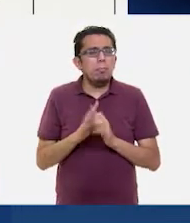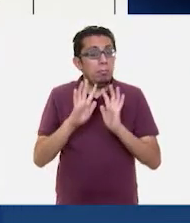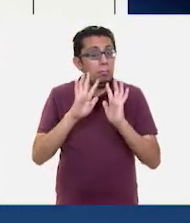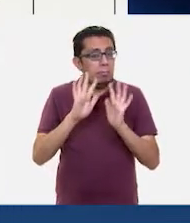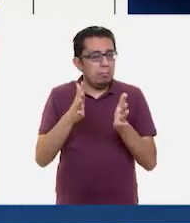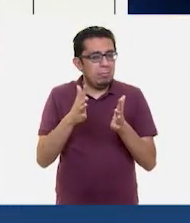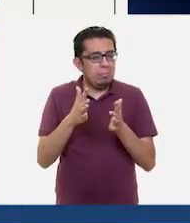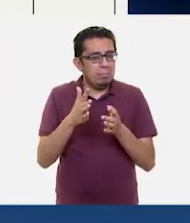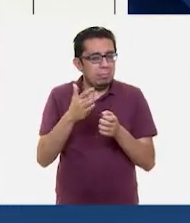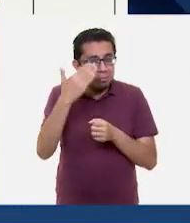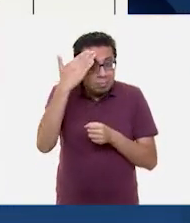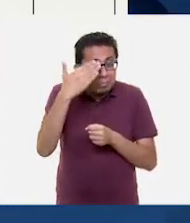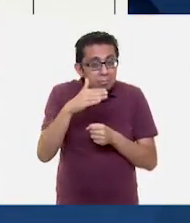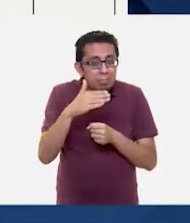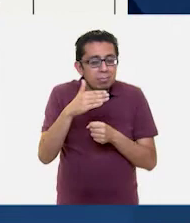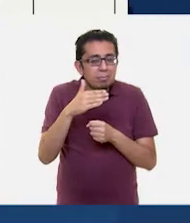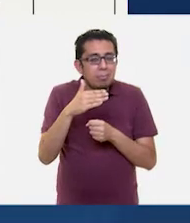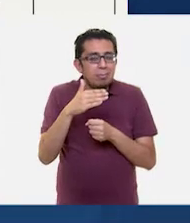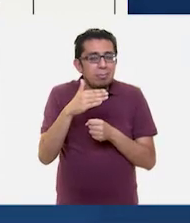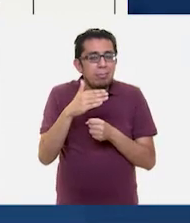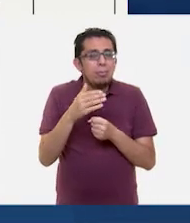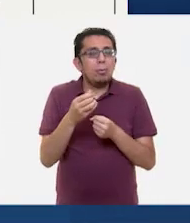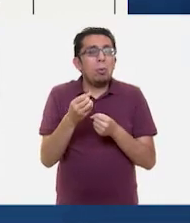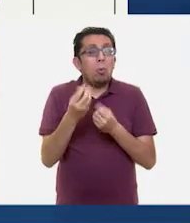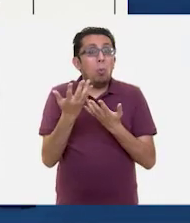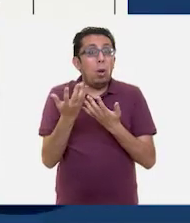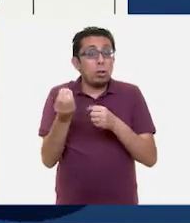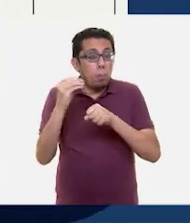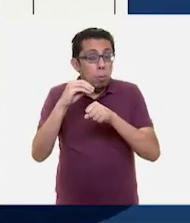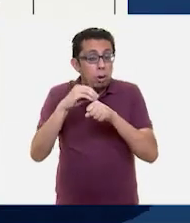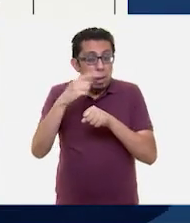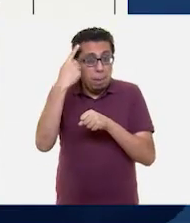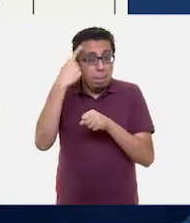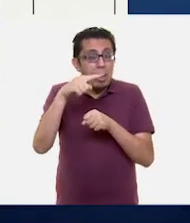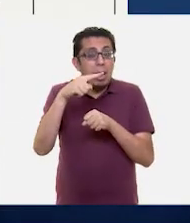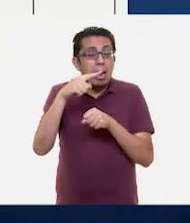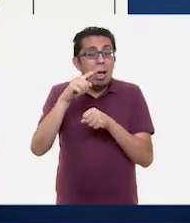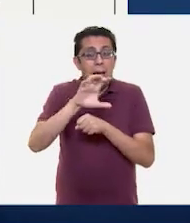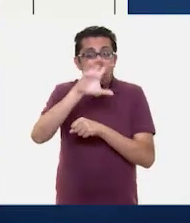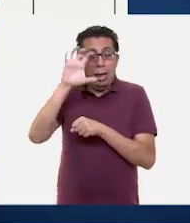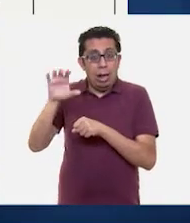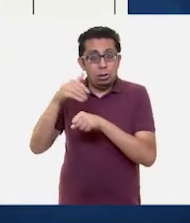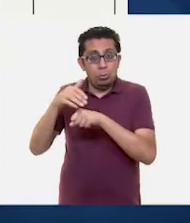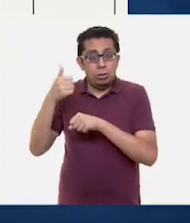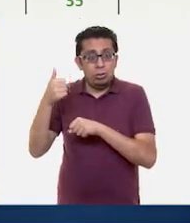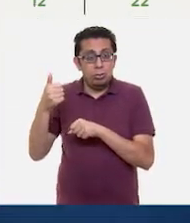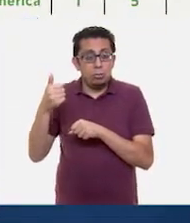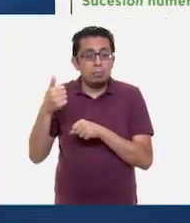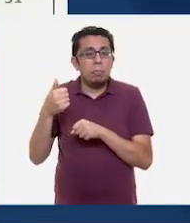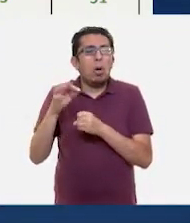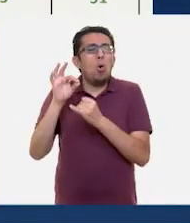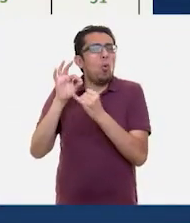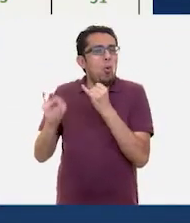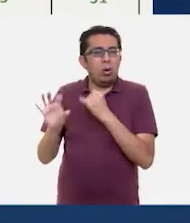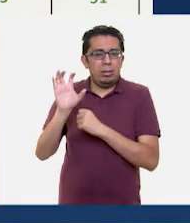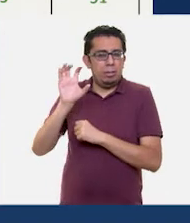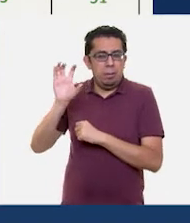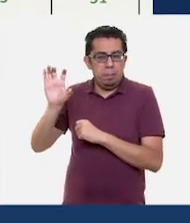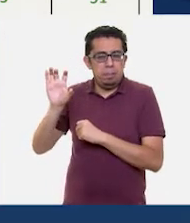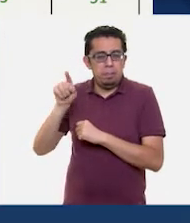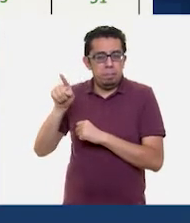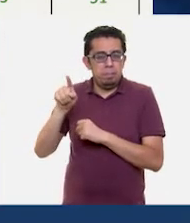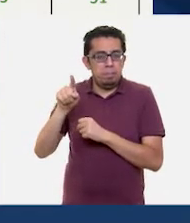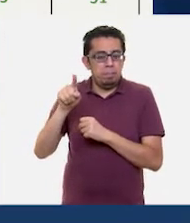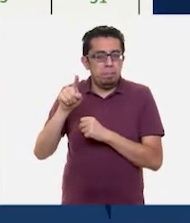siguiente número de puntos que se deberán agregar para formar la figura 6? Ya lo tengo, maestra. Para formar la última figura de esta